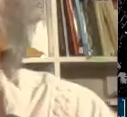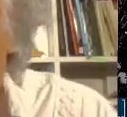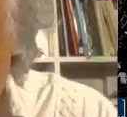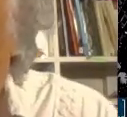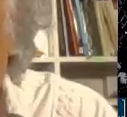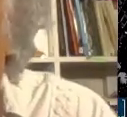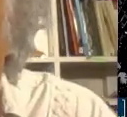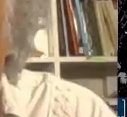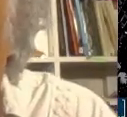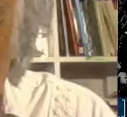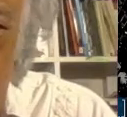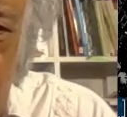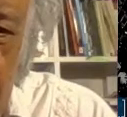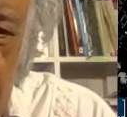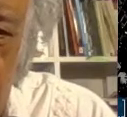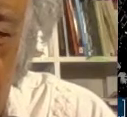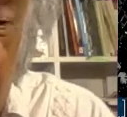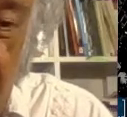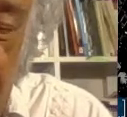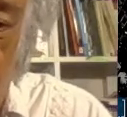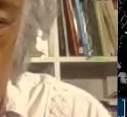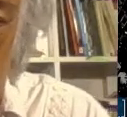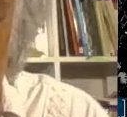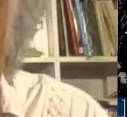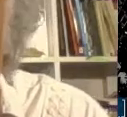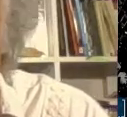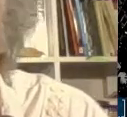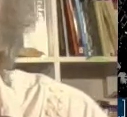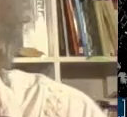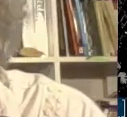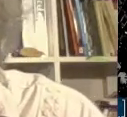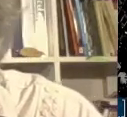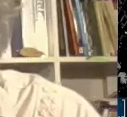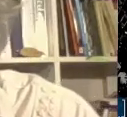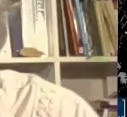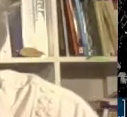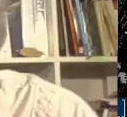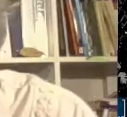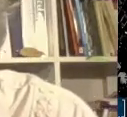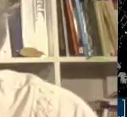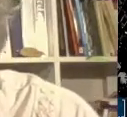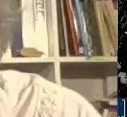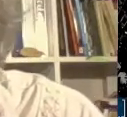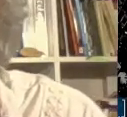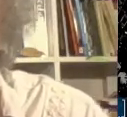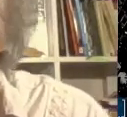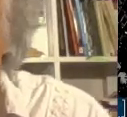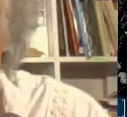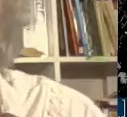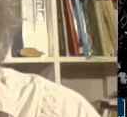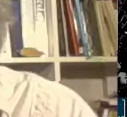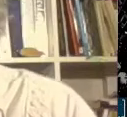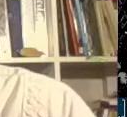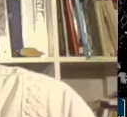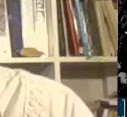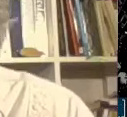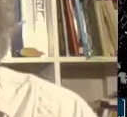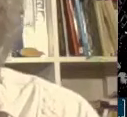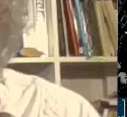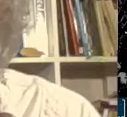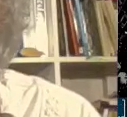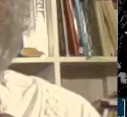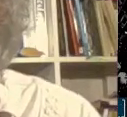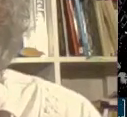Occidente. Algunas ciudades importantes, capitales, o más bien países que llevan ahí la cuenta de